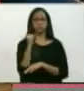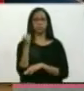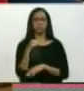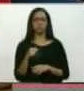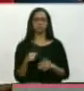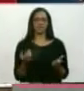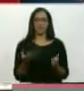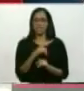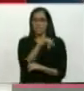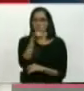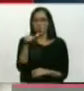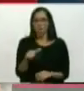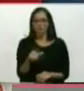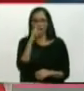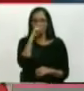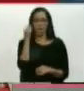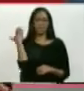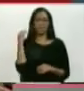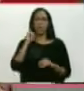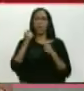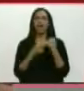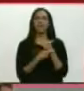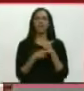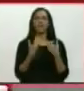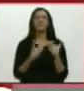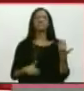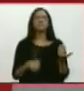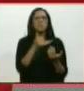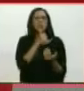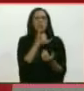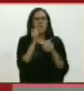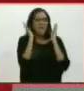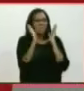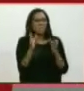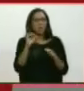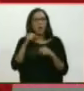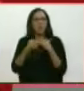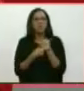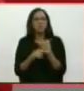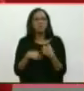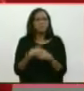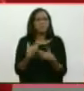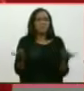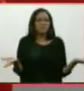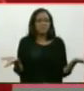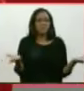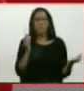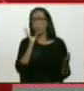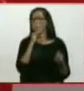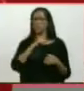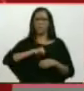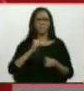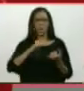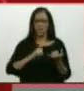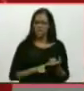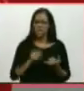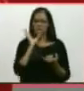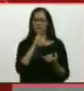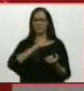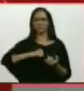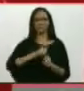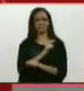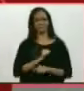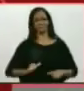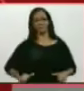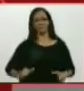sea, igualito que el año pasado, Guaidó es el presidente, pero ¿quién le para bolas a Guaidó? No tiene policía, no tiene fuerza armada,